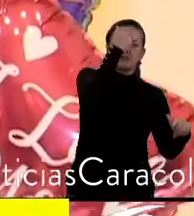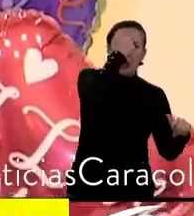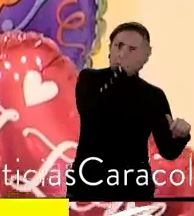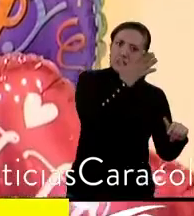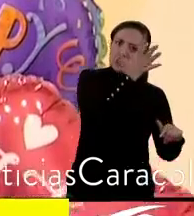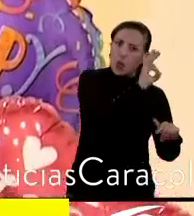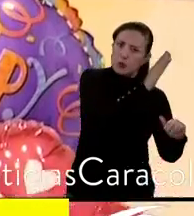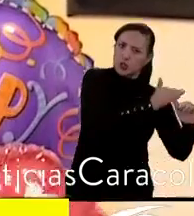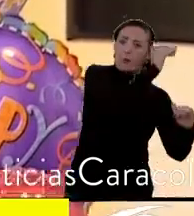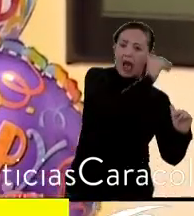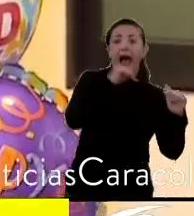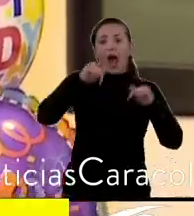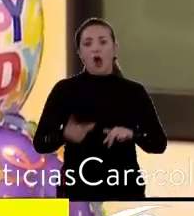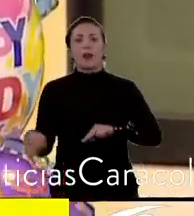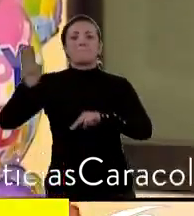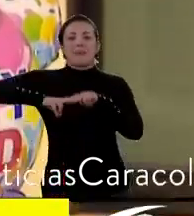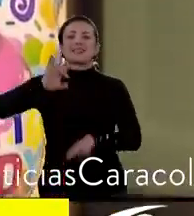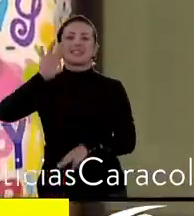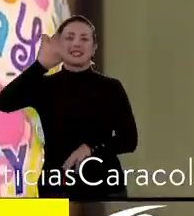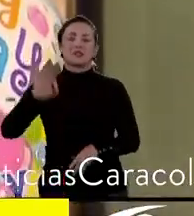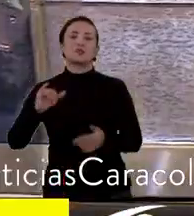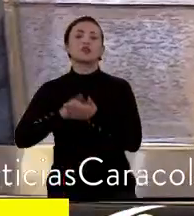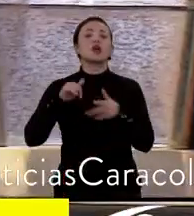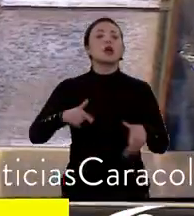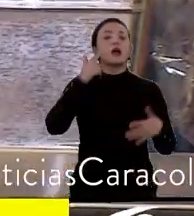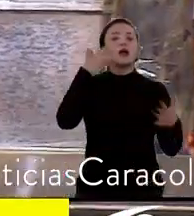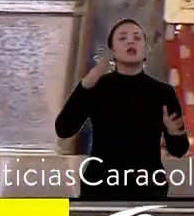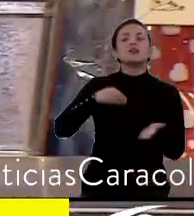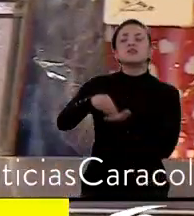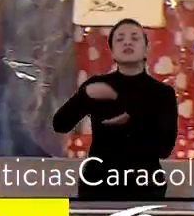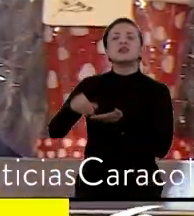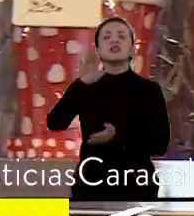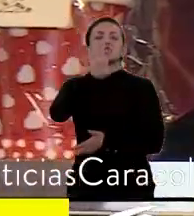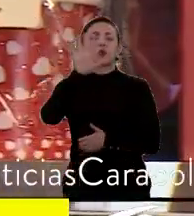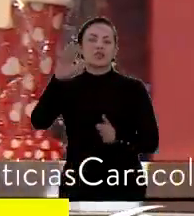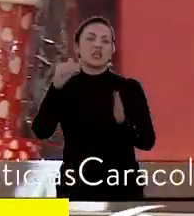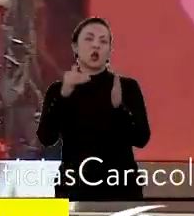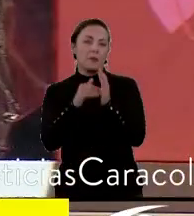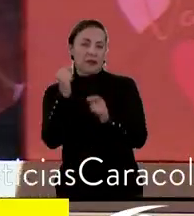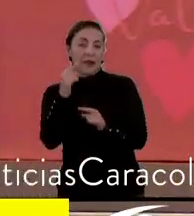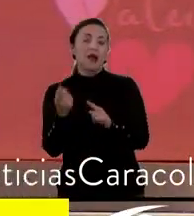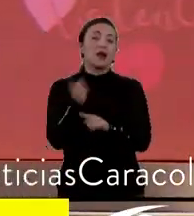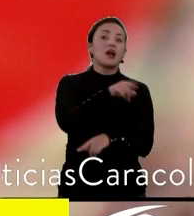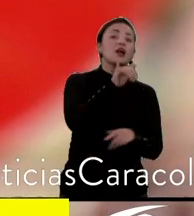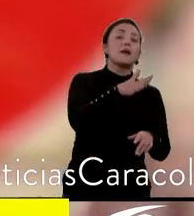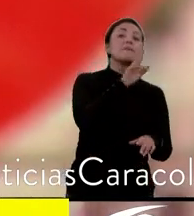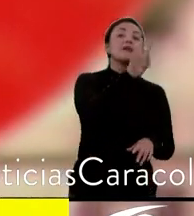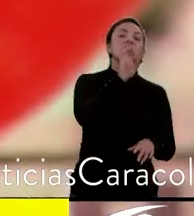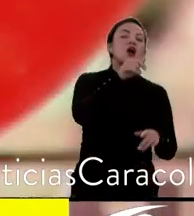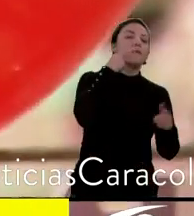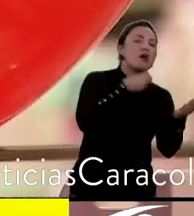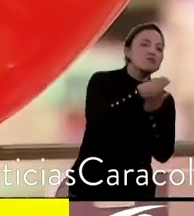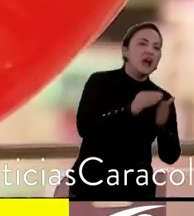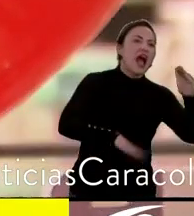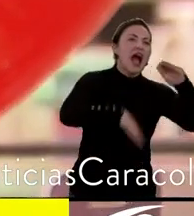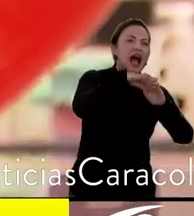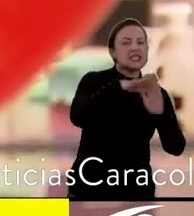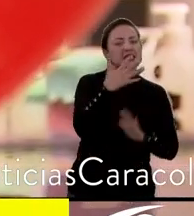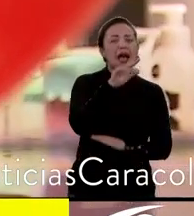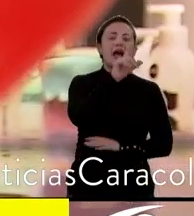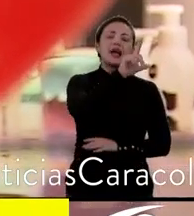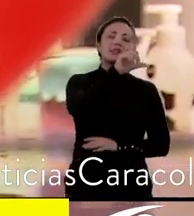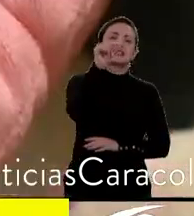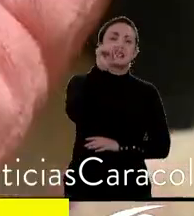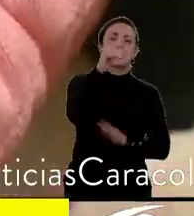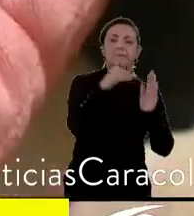el 67% de las personas invertirá 50 mil pesos, mientras que el 29% con pétalos y cena hasta 100 mil pesos. Para